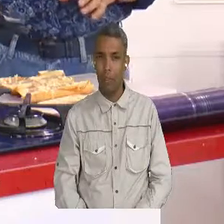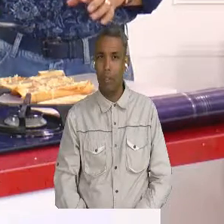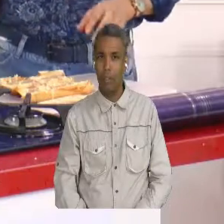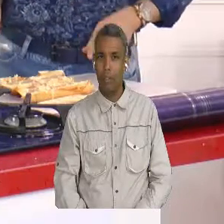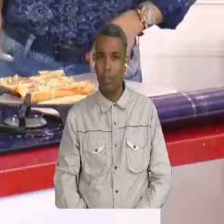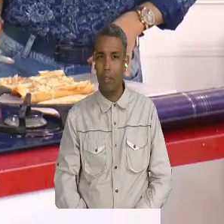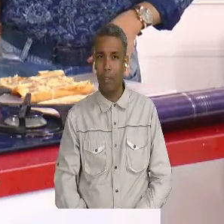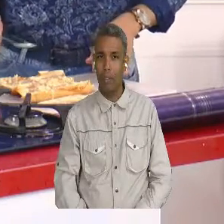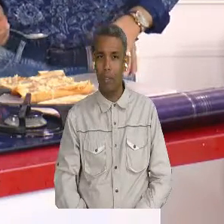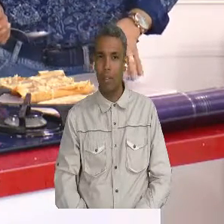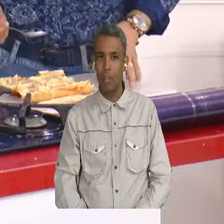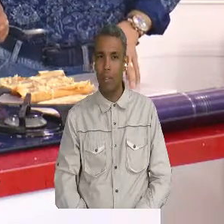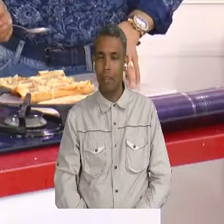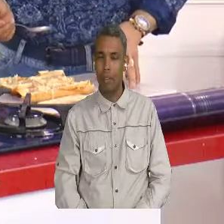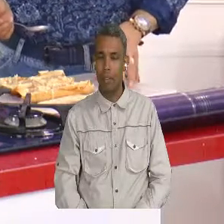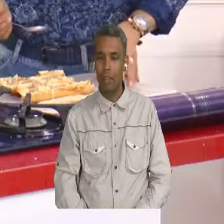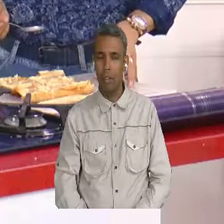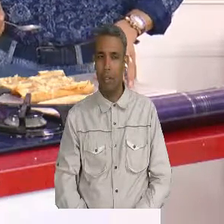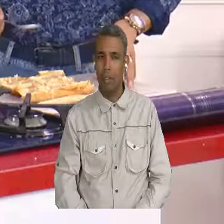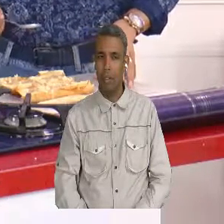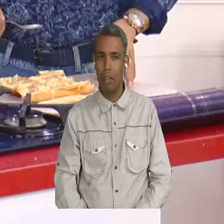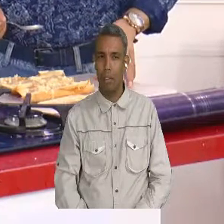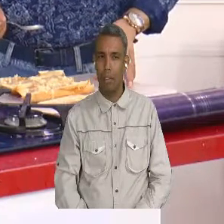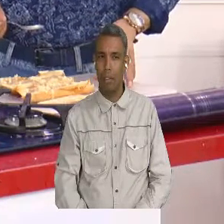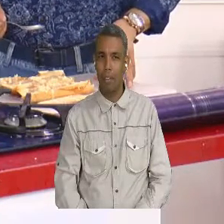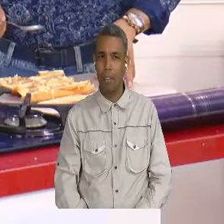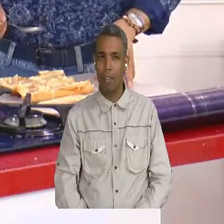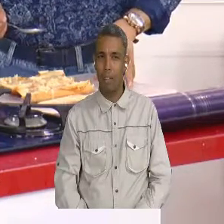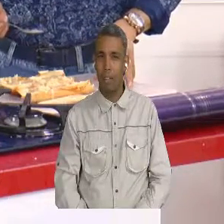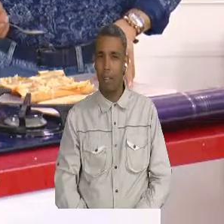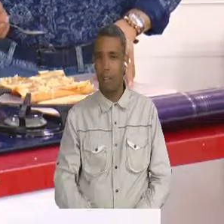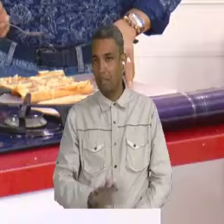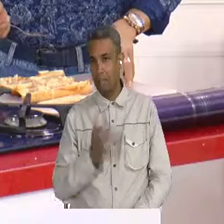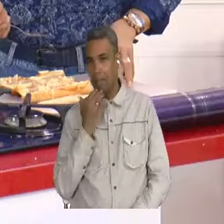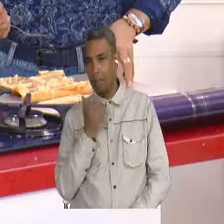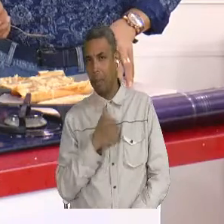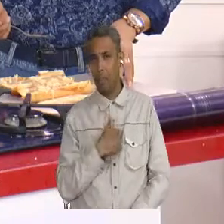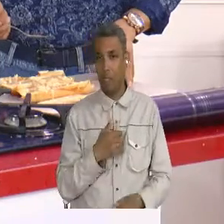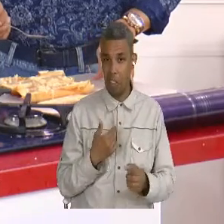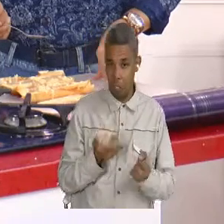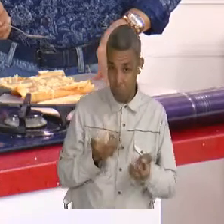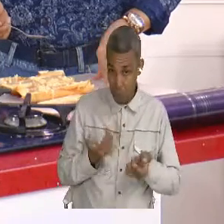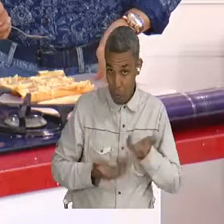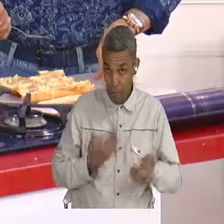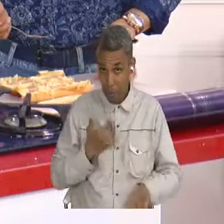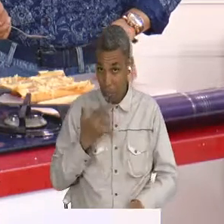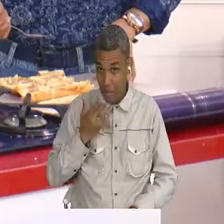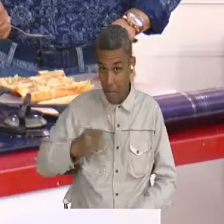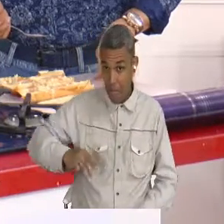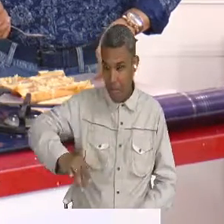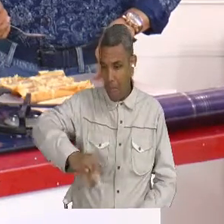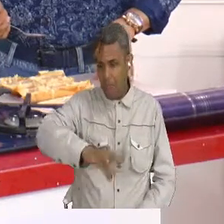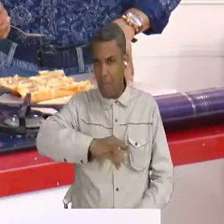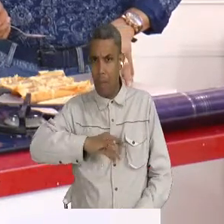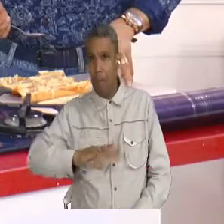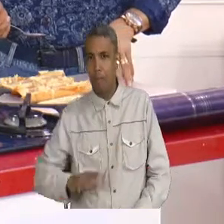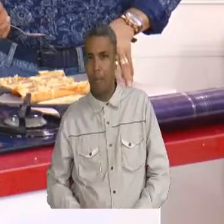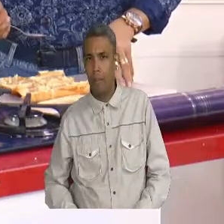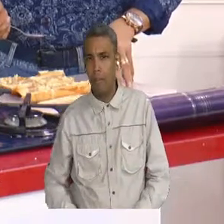ver, normalmente, pues, cuando uno adiciona la sal o el condimento y prueba de una vez, no va a tomar el